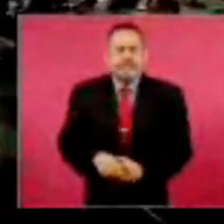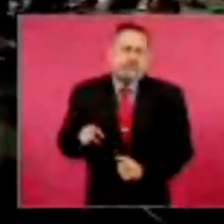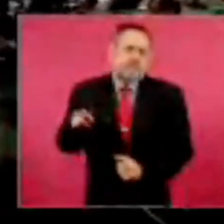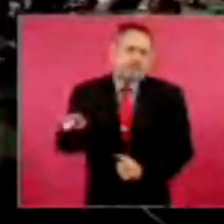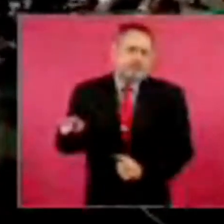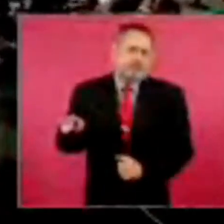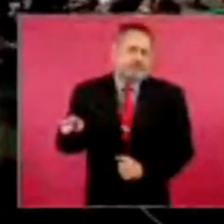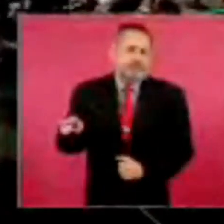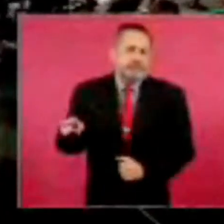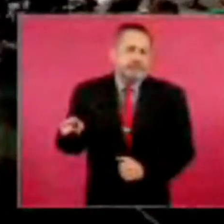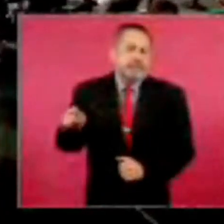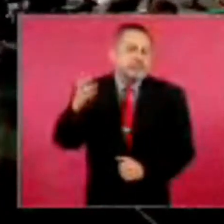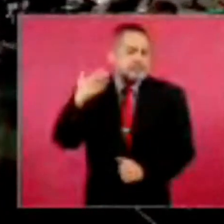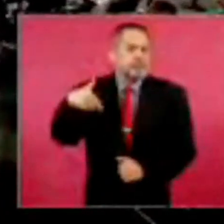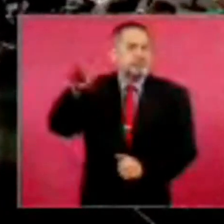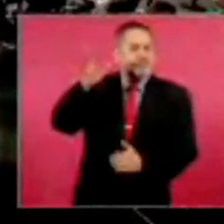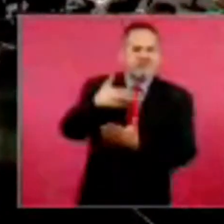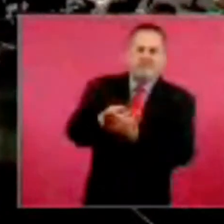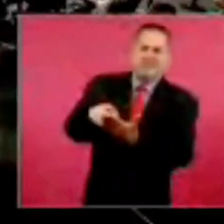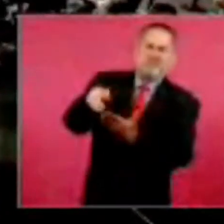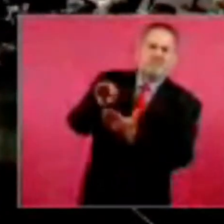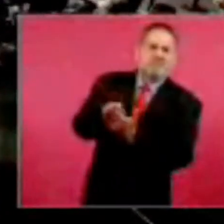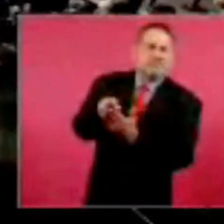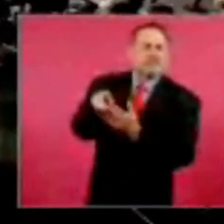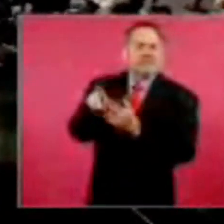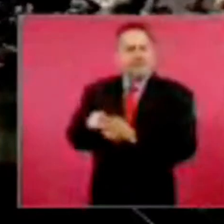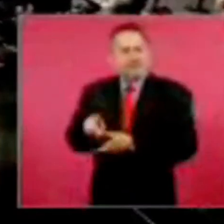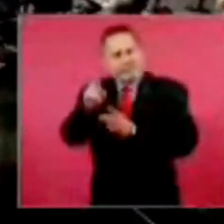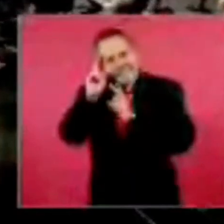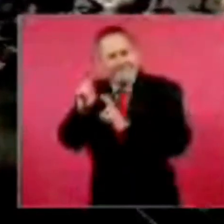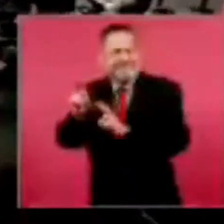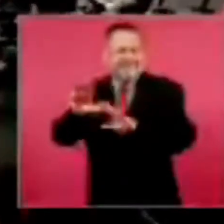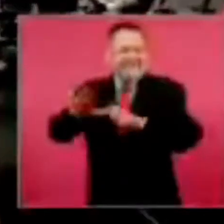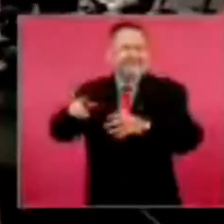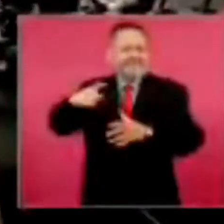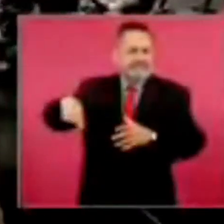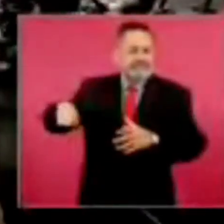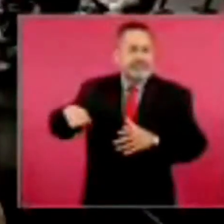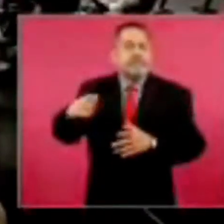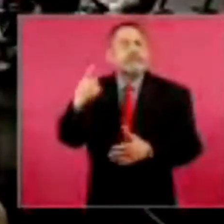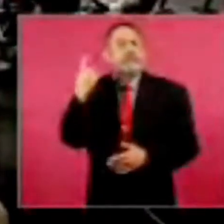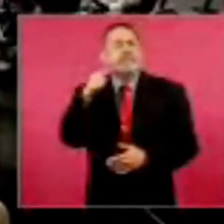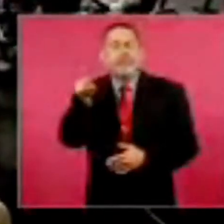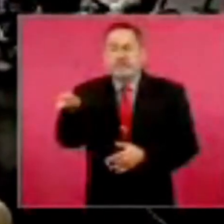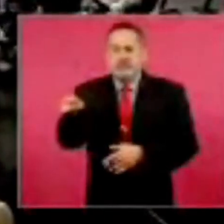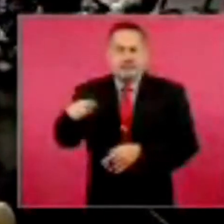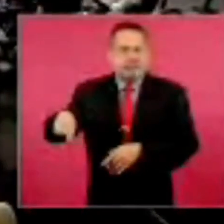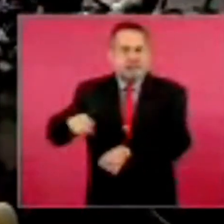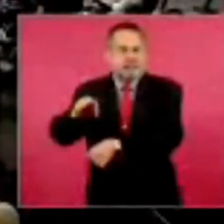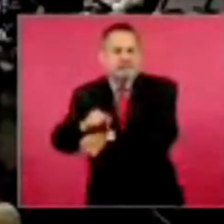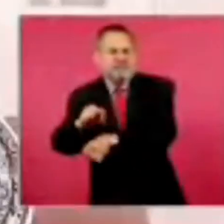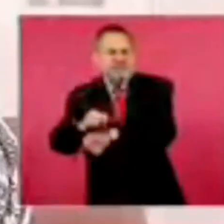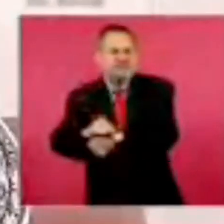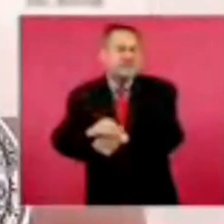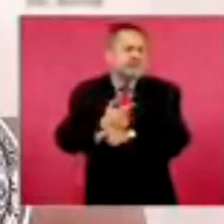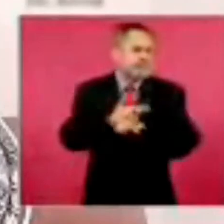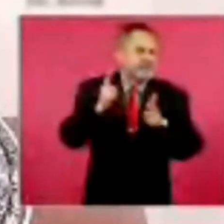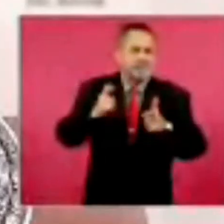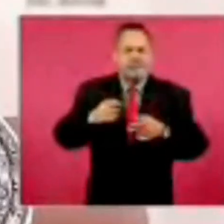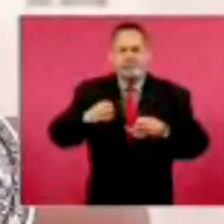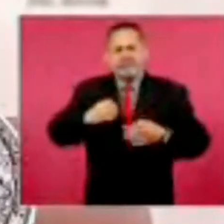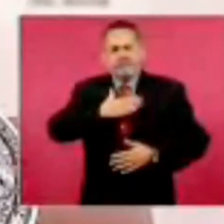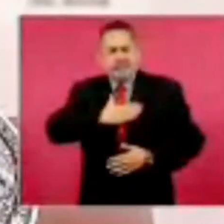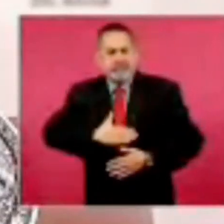nuestros mártires, héroes, en defensa de la libertad, de la